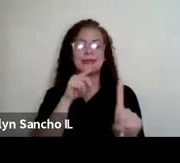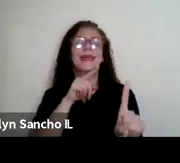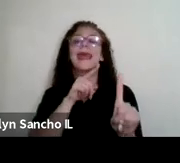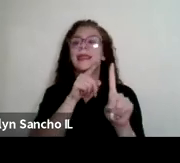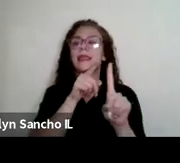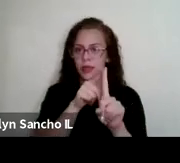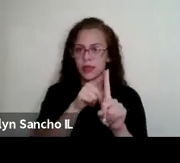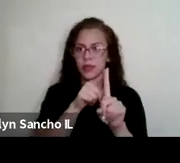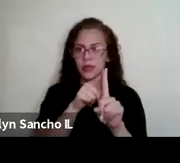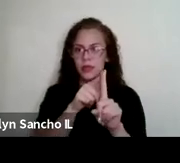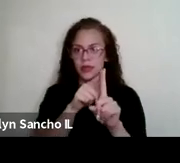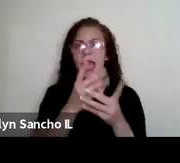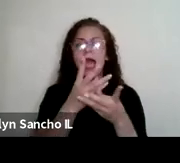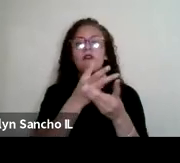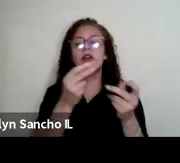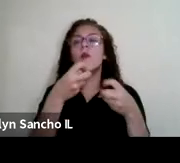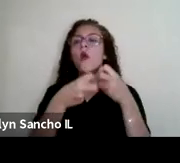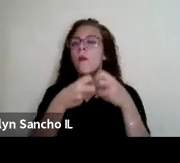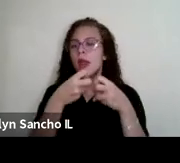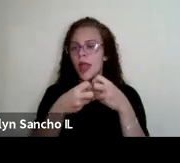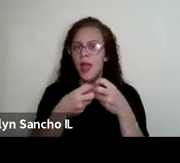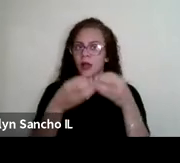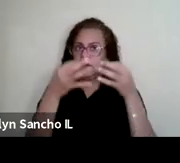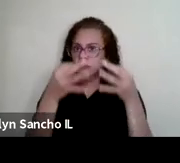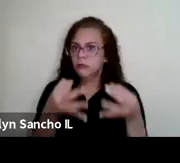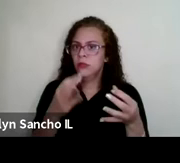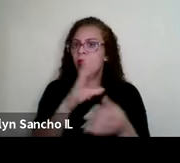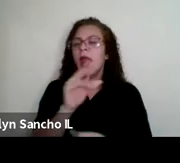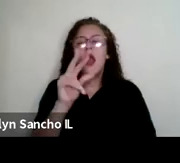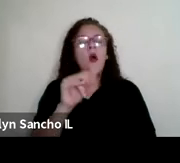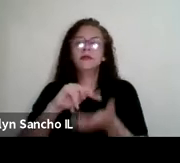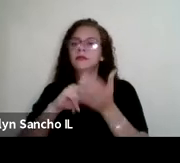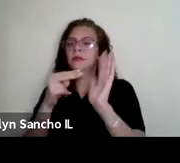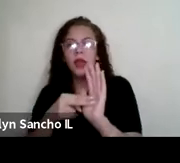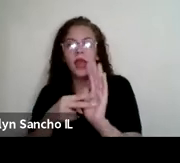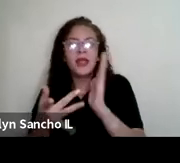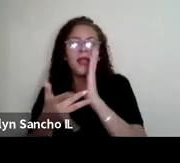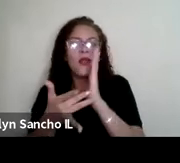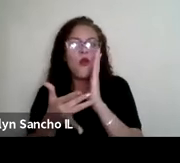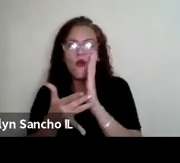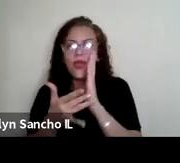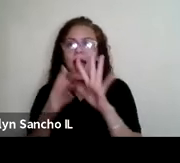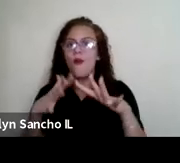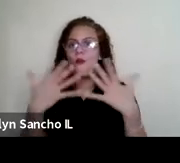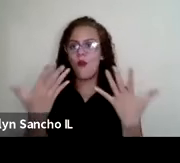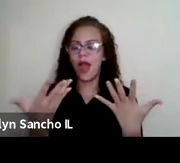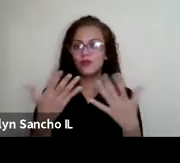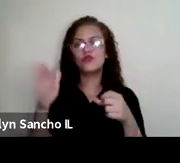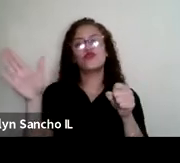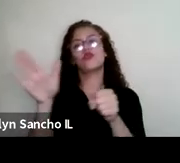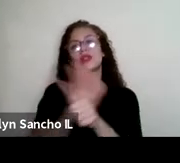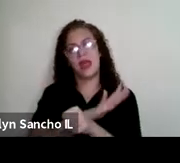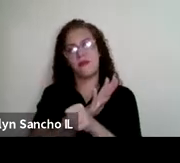directamente a resolver problemáticas concretas y no necesariamente las tecnologías cuando son